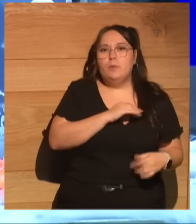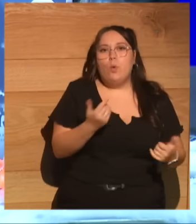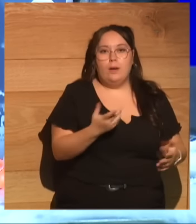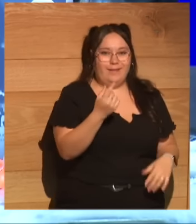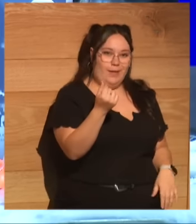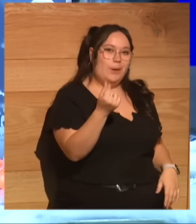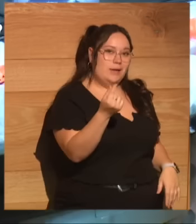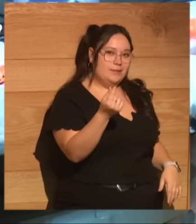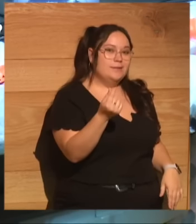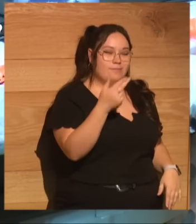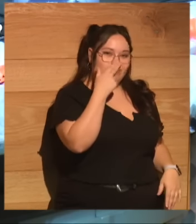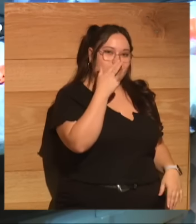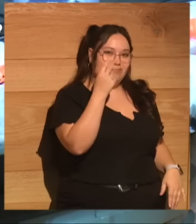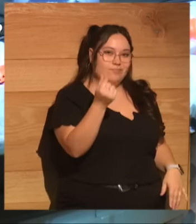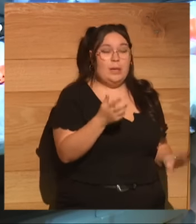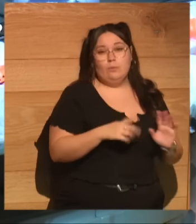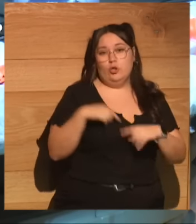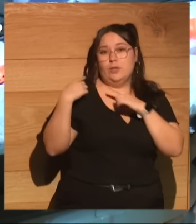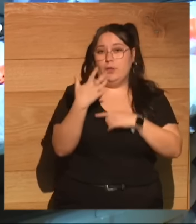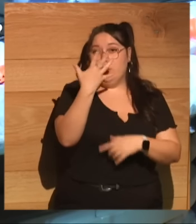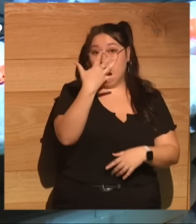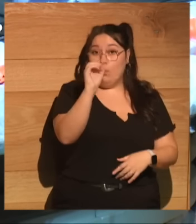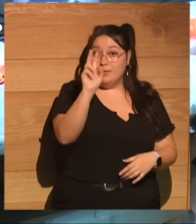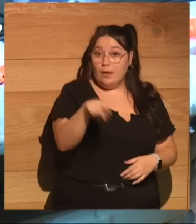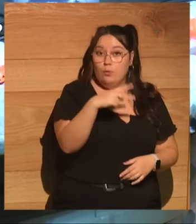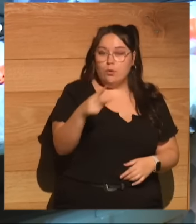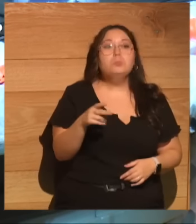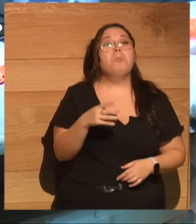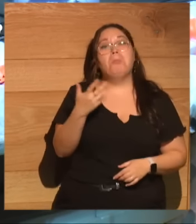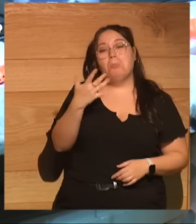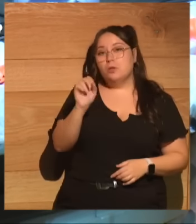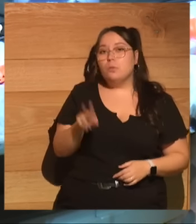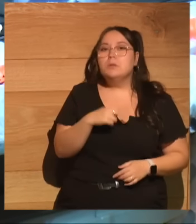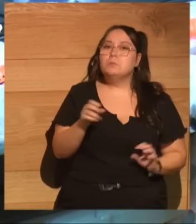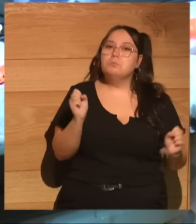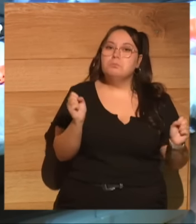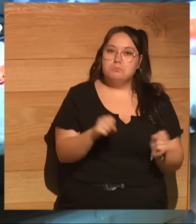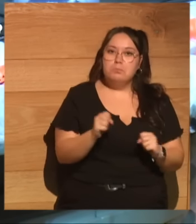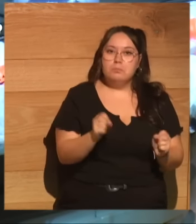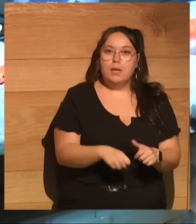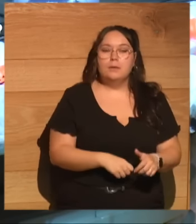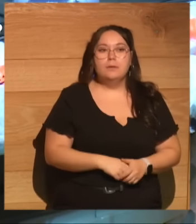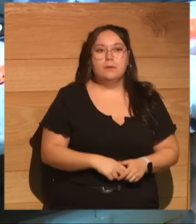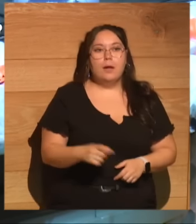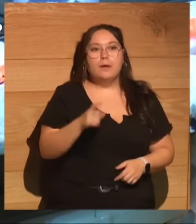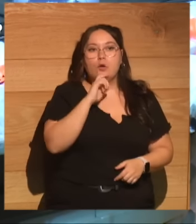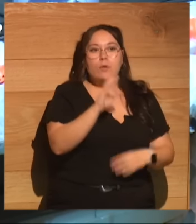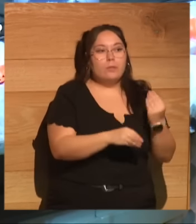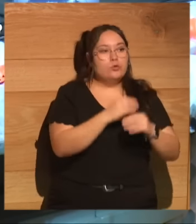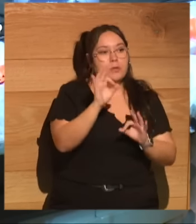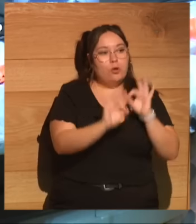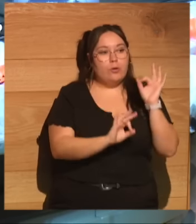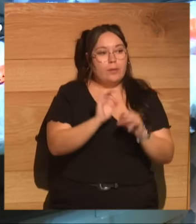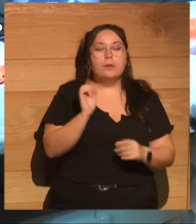pasta. Hombre, los tradicionales 50 euritos, ¿vale? Ah, 50 pavinis. Confiamos en ti, venga. 50 pavinis. Vale, ¿cómo hacemos el orden?